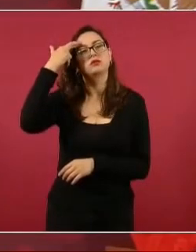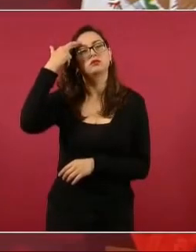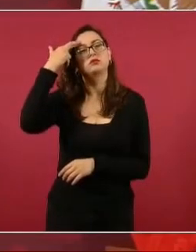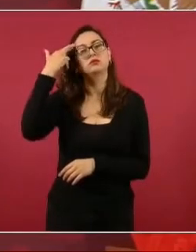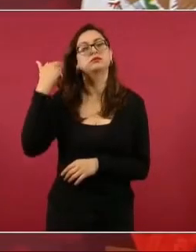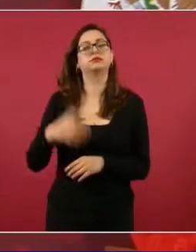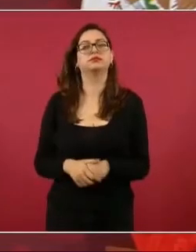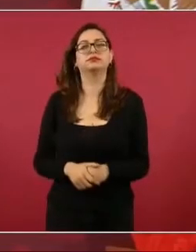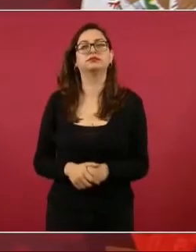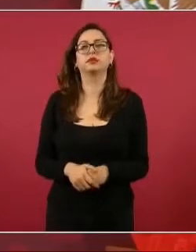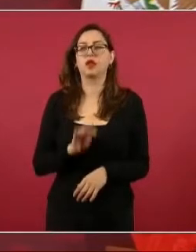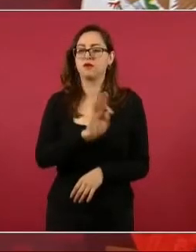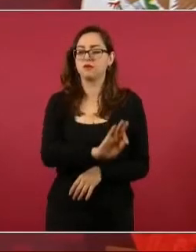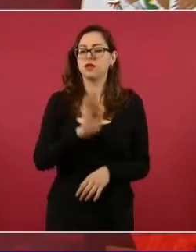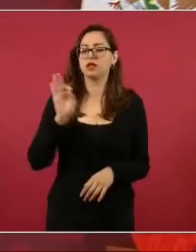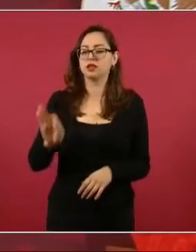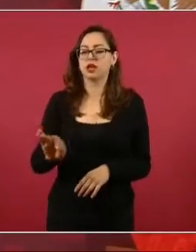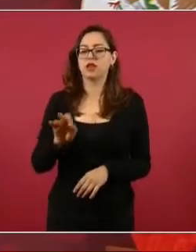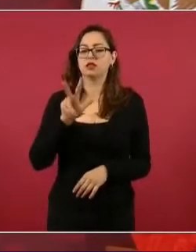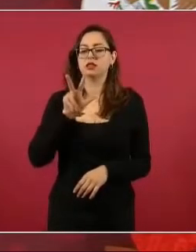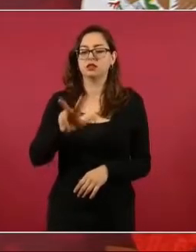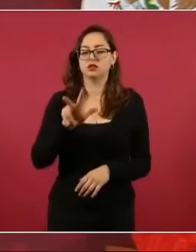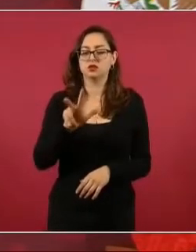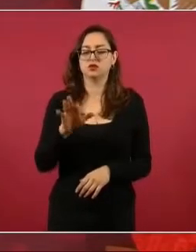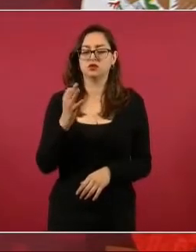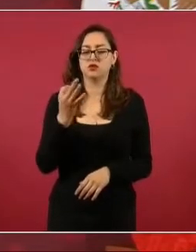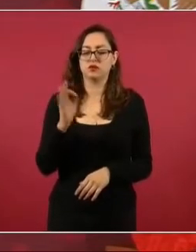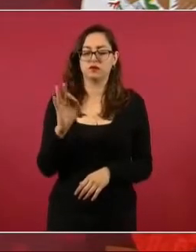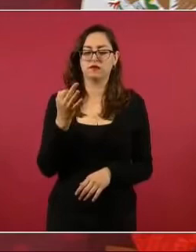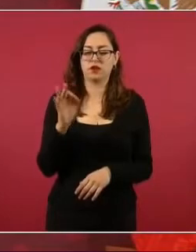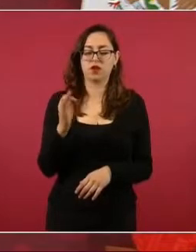al presidente Madero, aquí en Palacio.